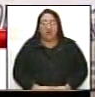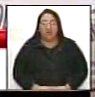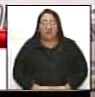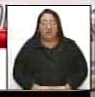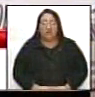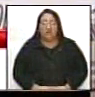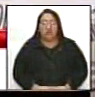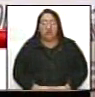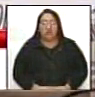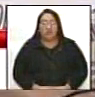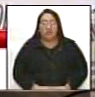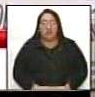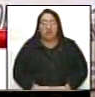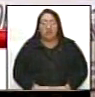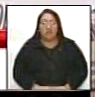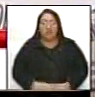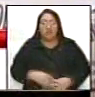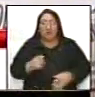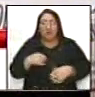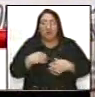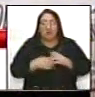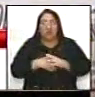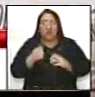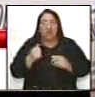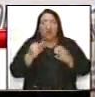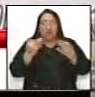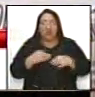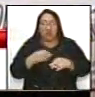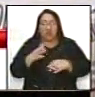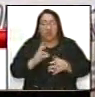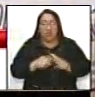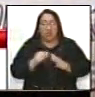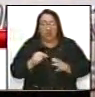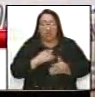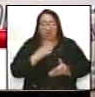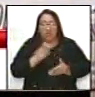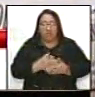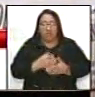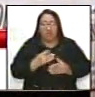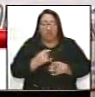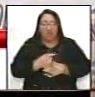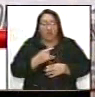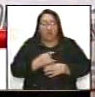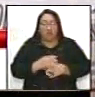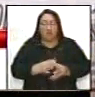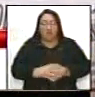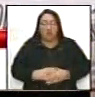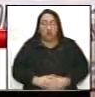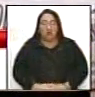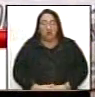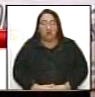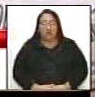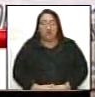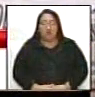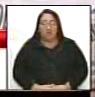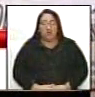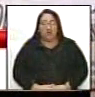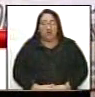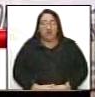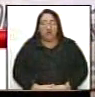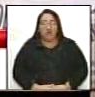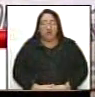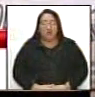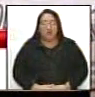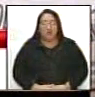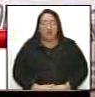estén ocasionando este tipo de, digamos, daños a la sociedad peruana. Acogemos a los